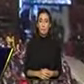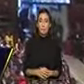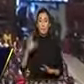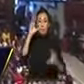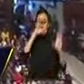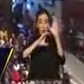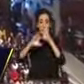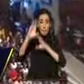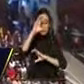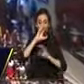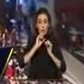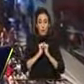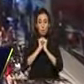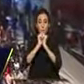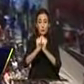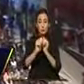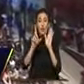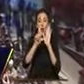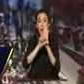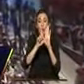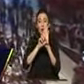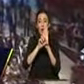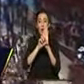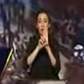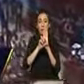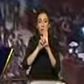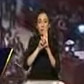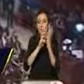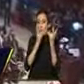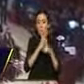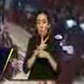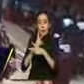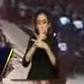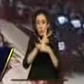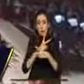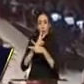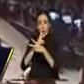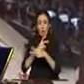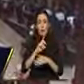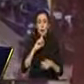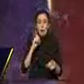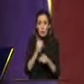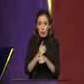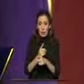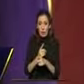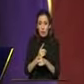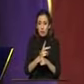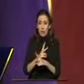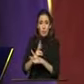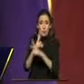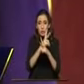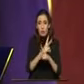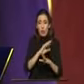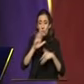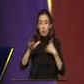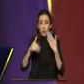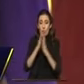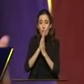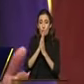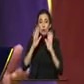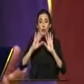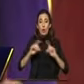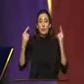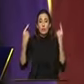Busquemos juntos una reforma que proteja la honra, el buen nombre, la verdad, al tiempo que garantice un ambiente